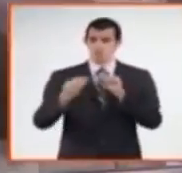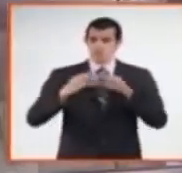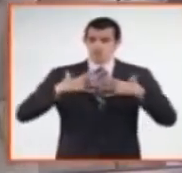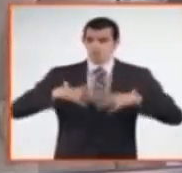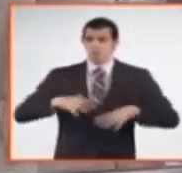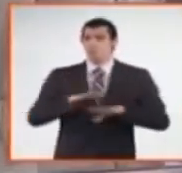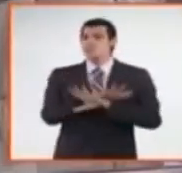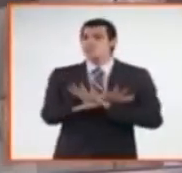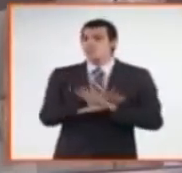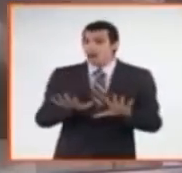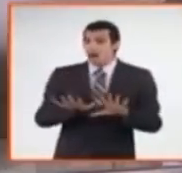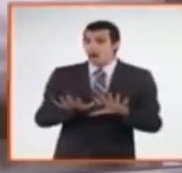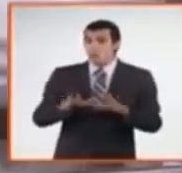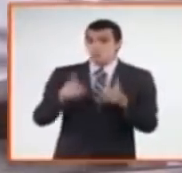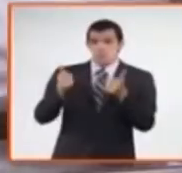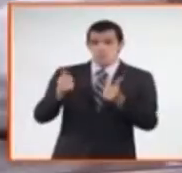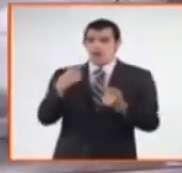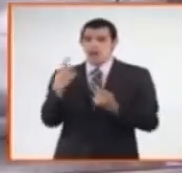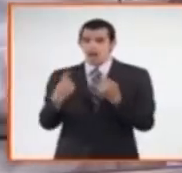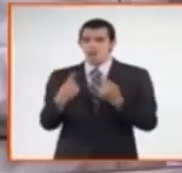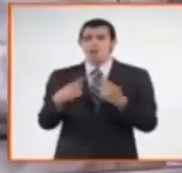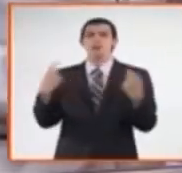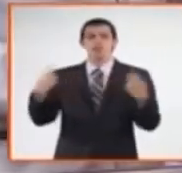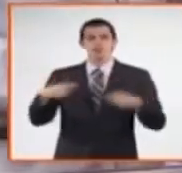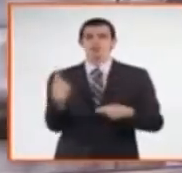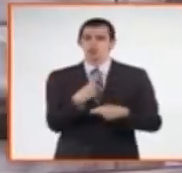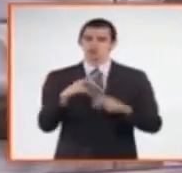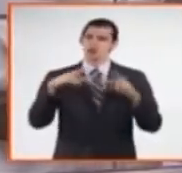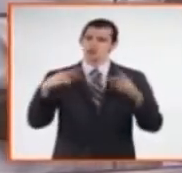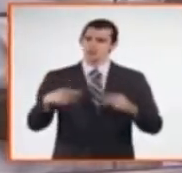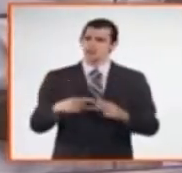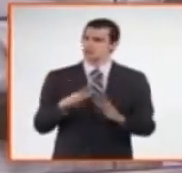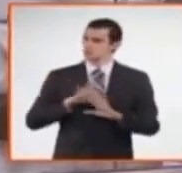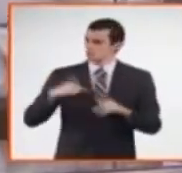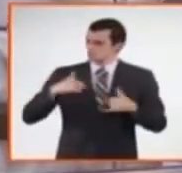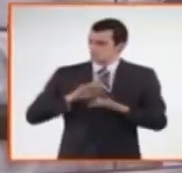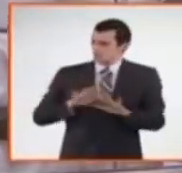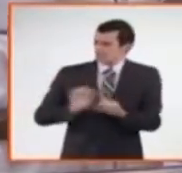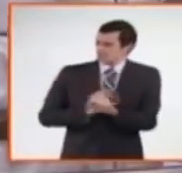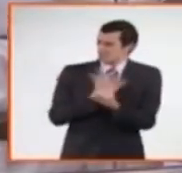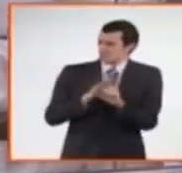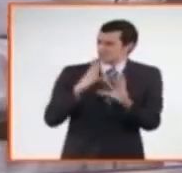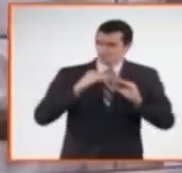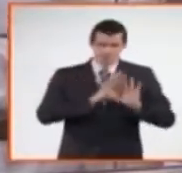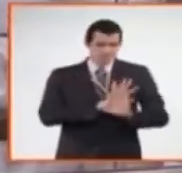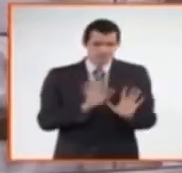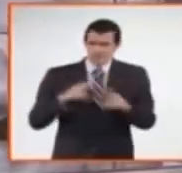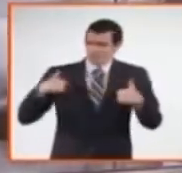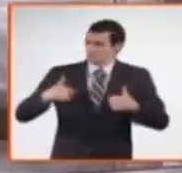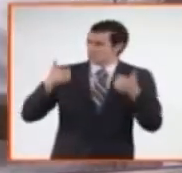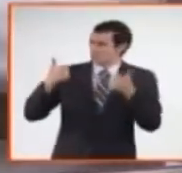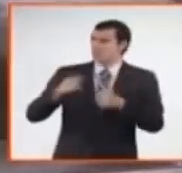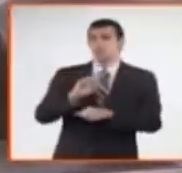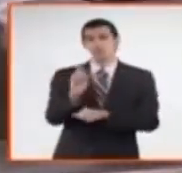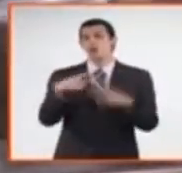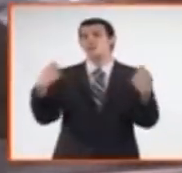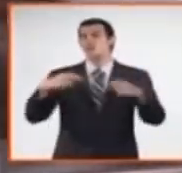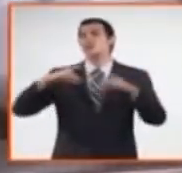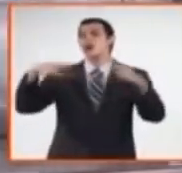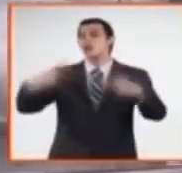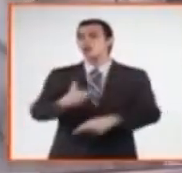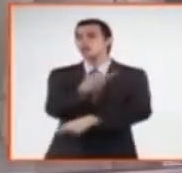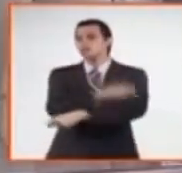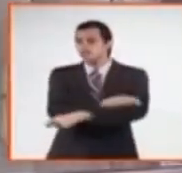pico de inmunidad de la población vacunada y otro pudiera ser dando una dosis de refuerzo a las poblaciones que han sido vacunadas un